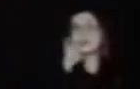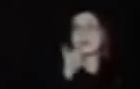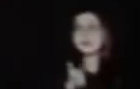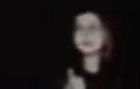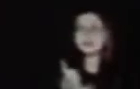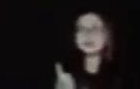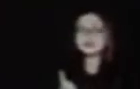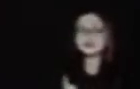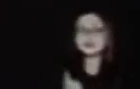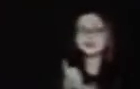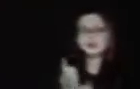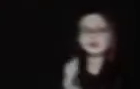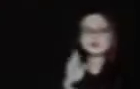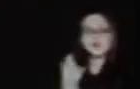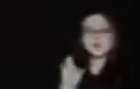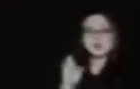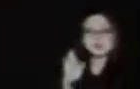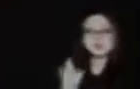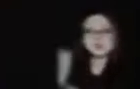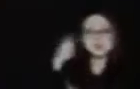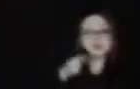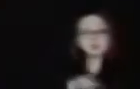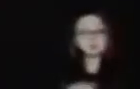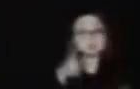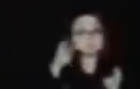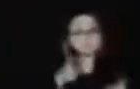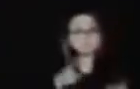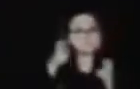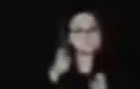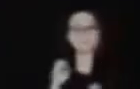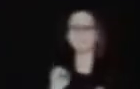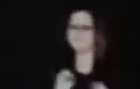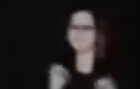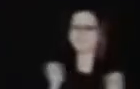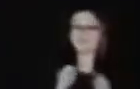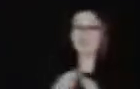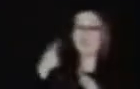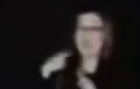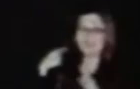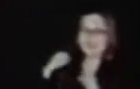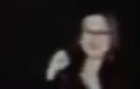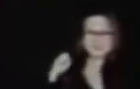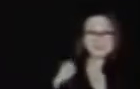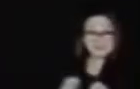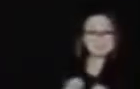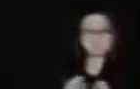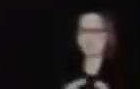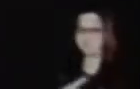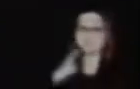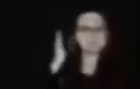facilitador para el saqueo, como ha venido sucediendo.